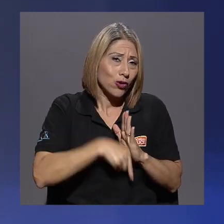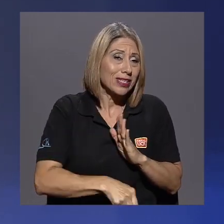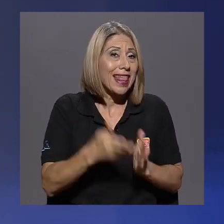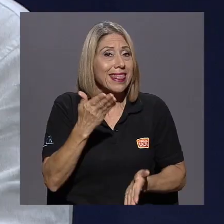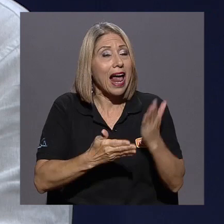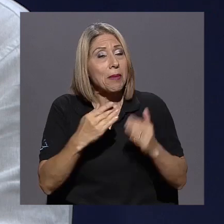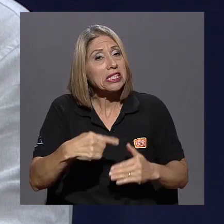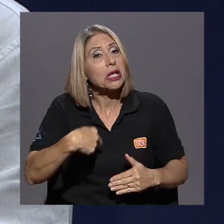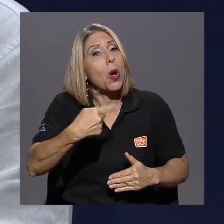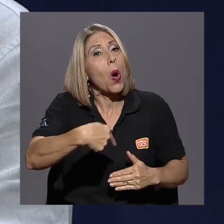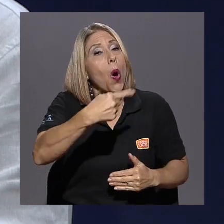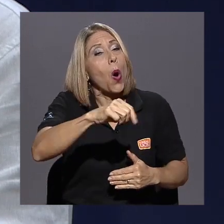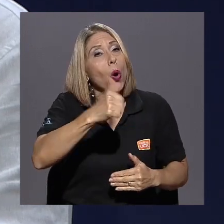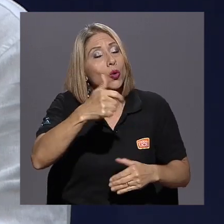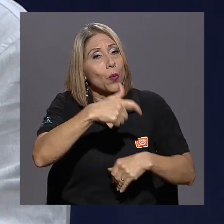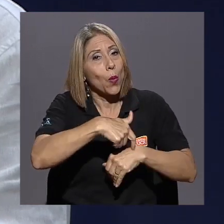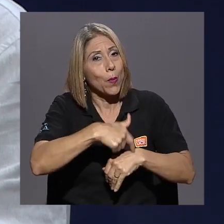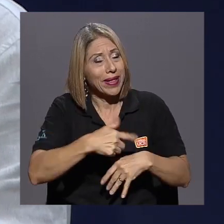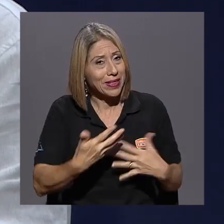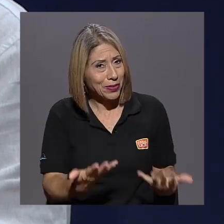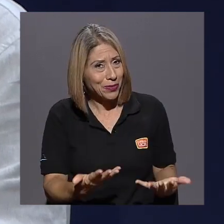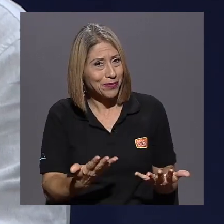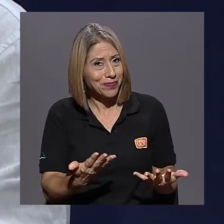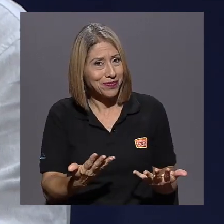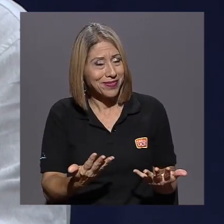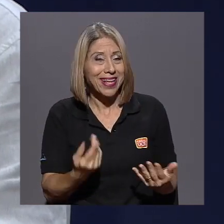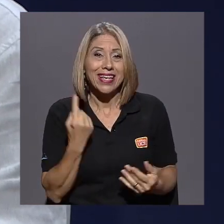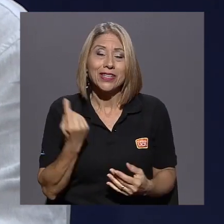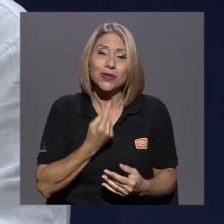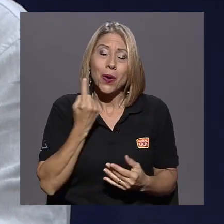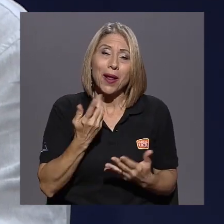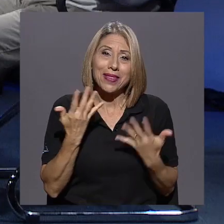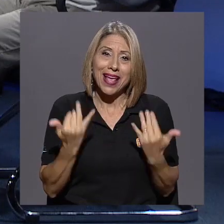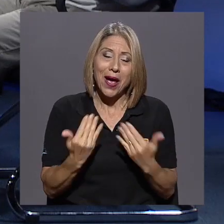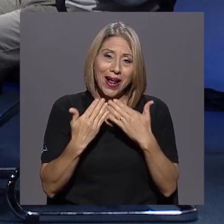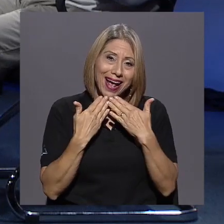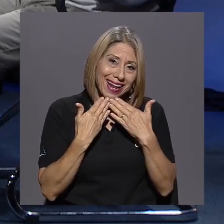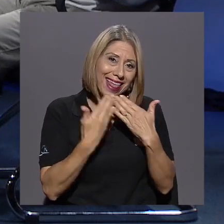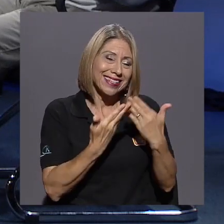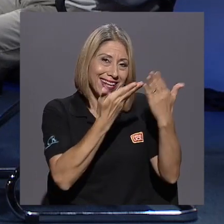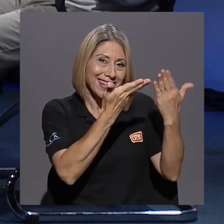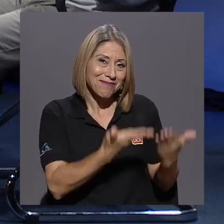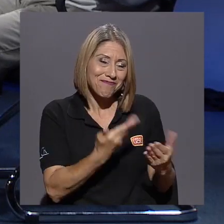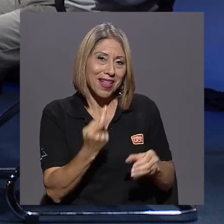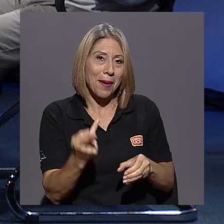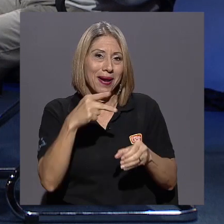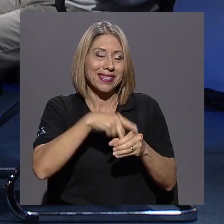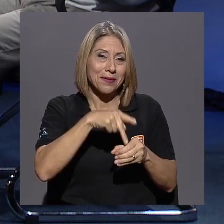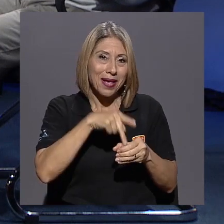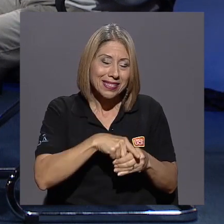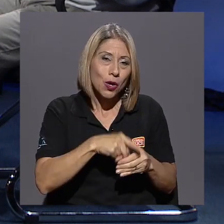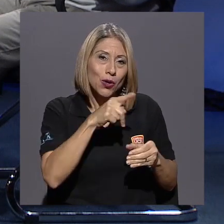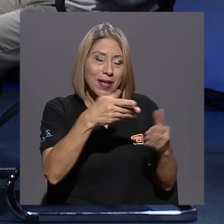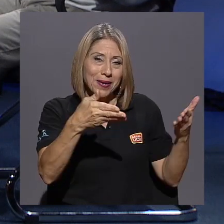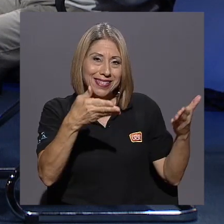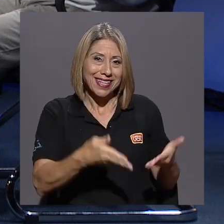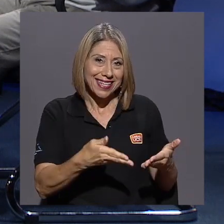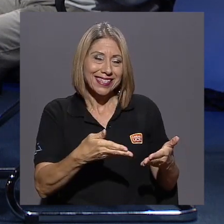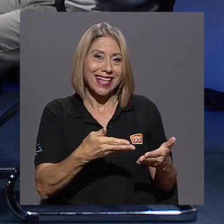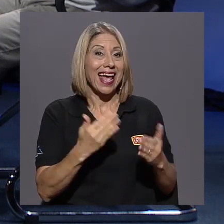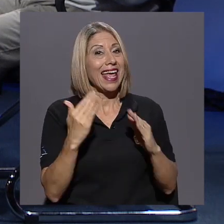tal vez puede ser y nada más nos resta agradecerte la participación la presencia